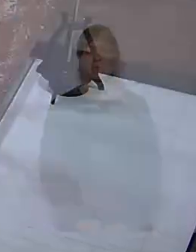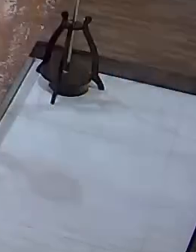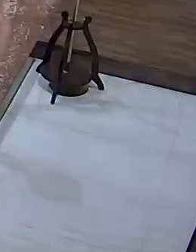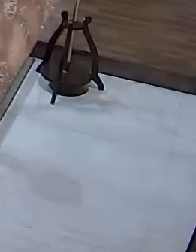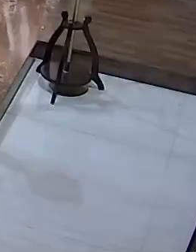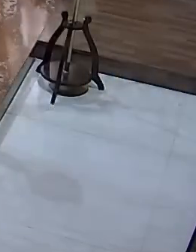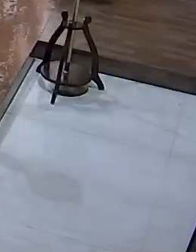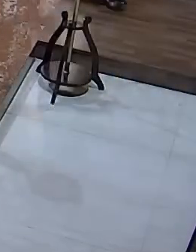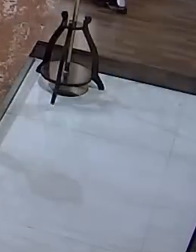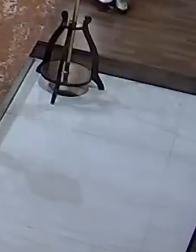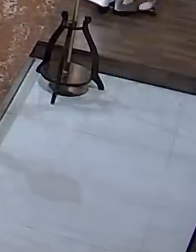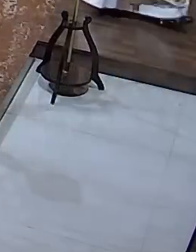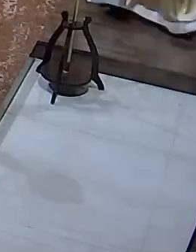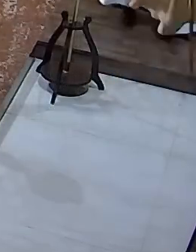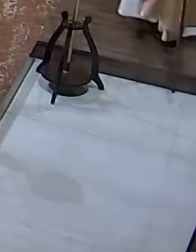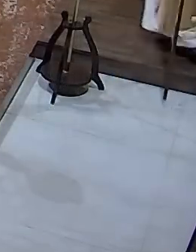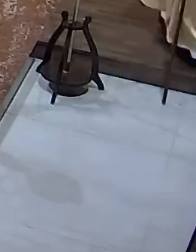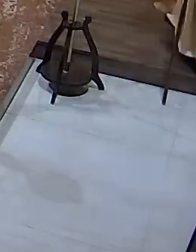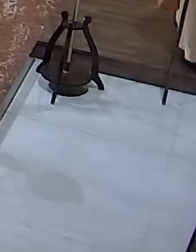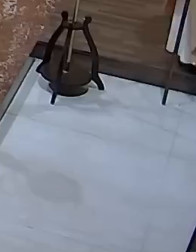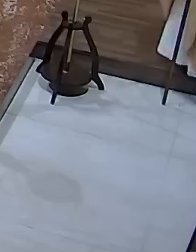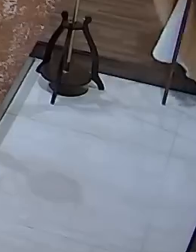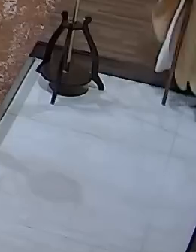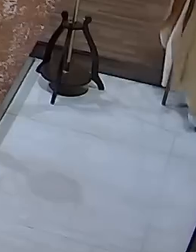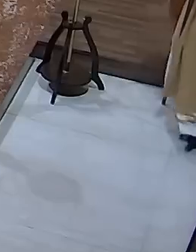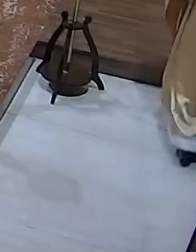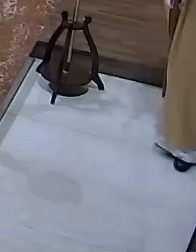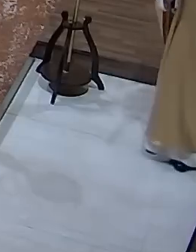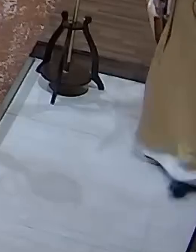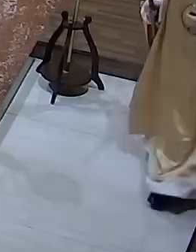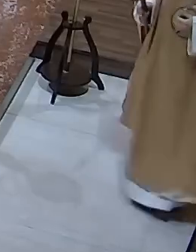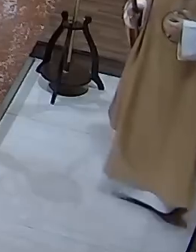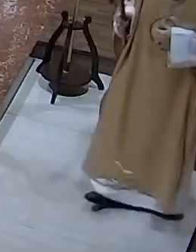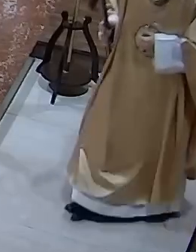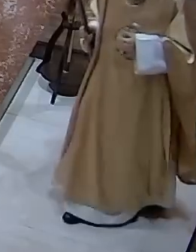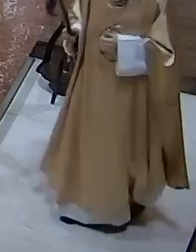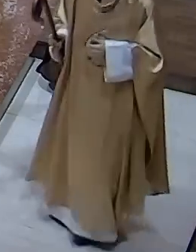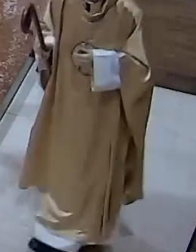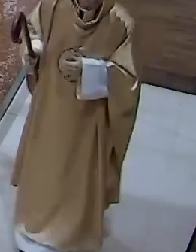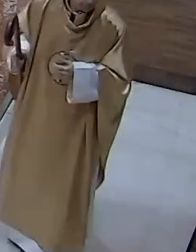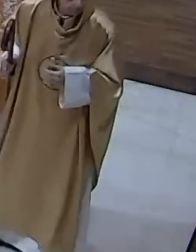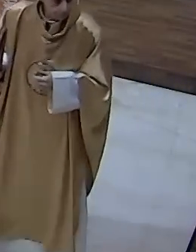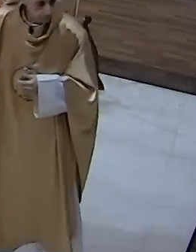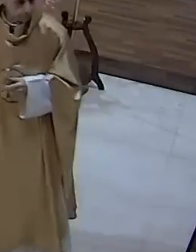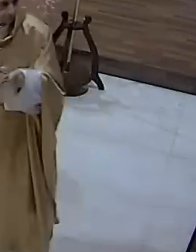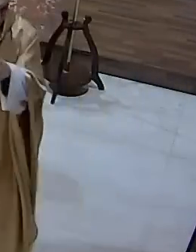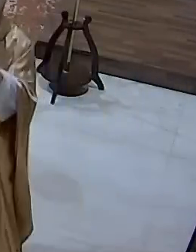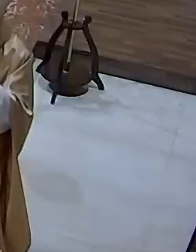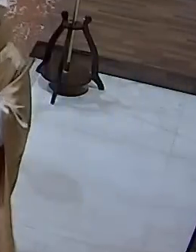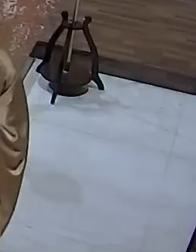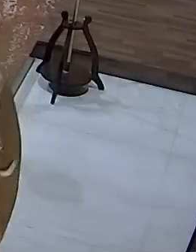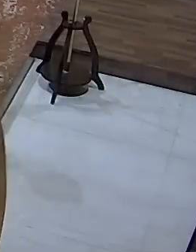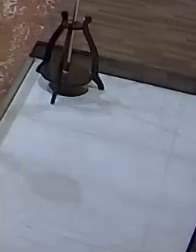Desde la Catedral Metropolitana de Buenos Aires, compartimos la Santa Misa presidida por el Cardenal